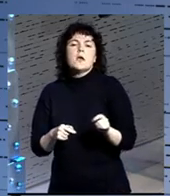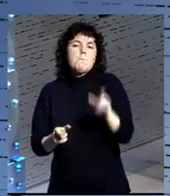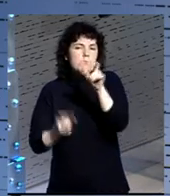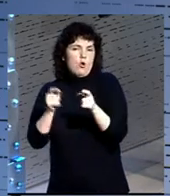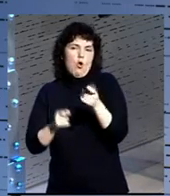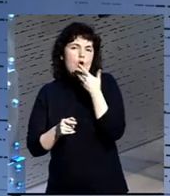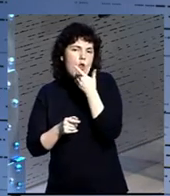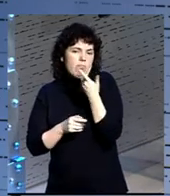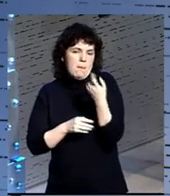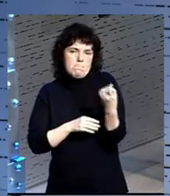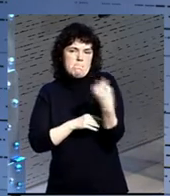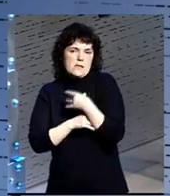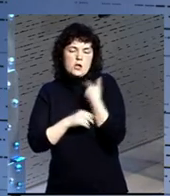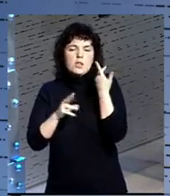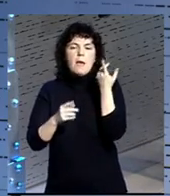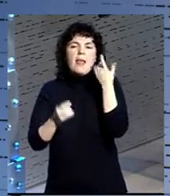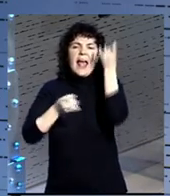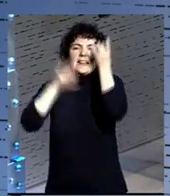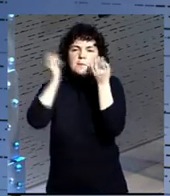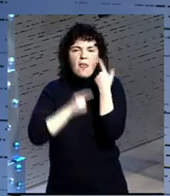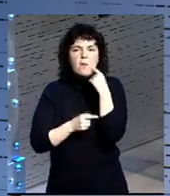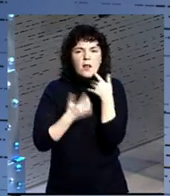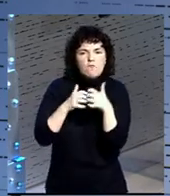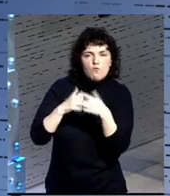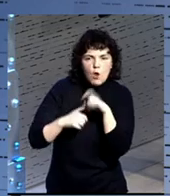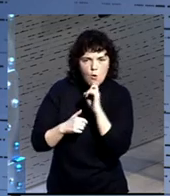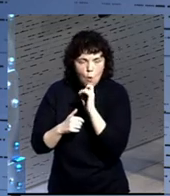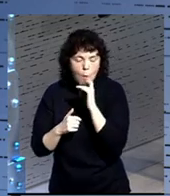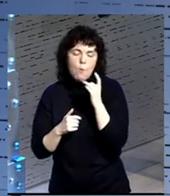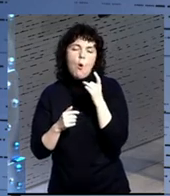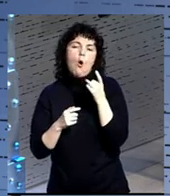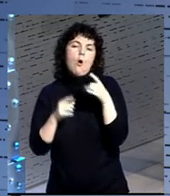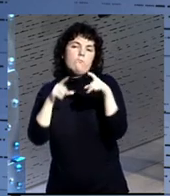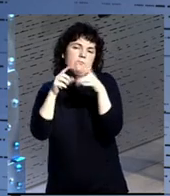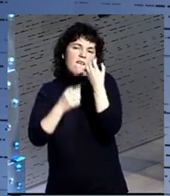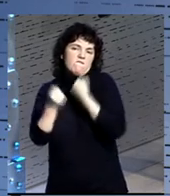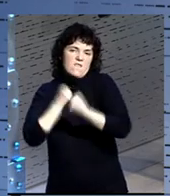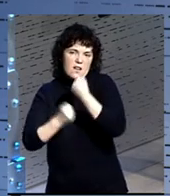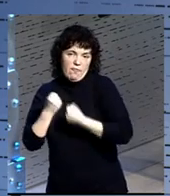de la dinámica bancaria, de la dinámica financiera.